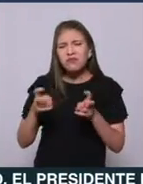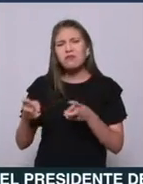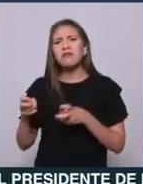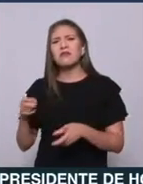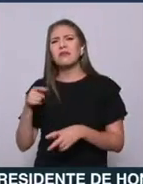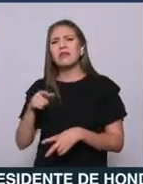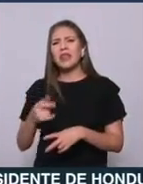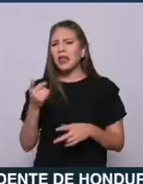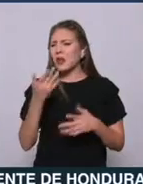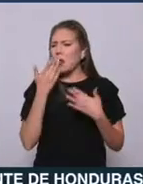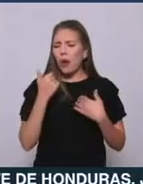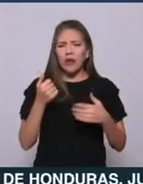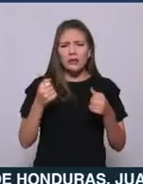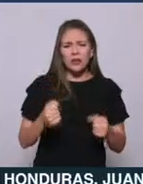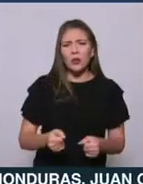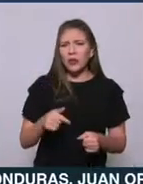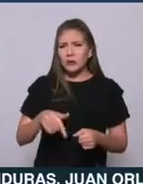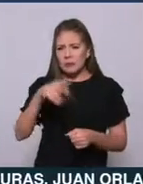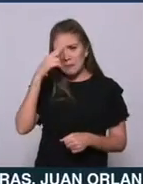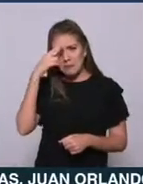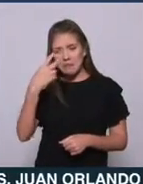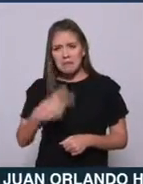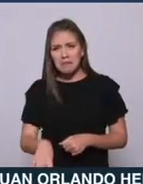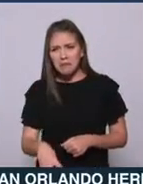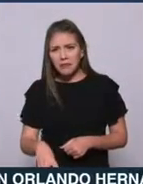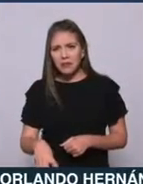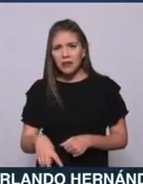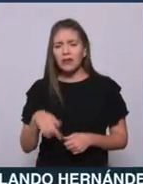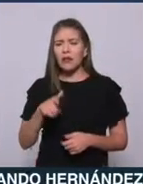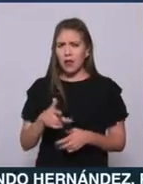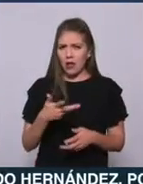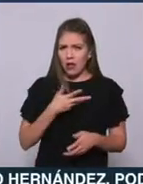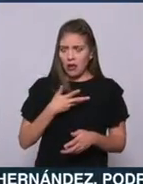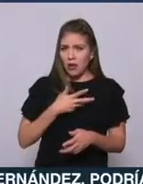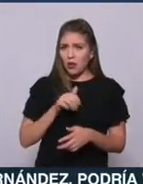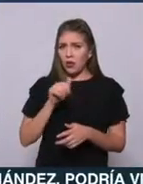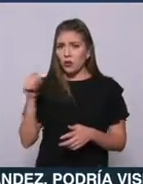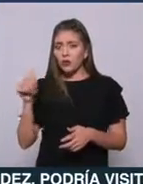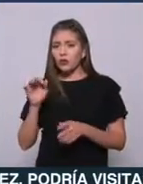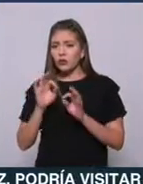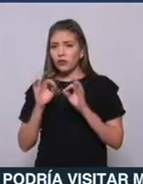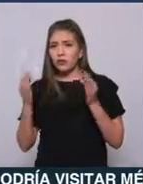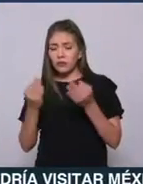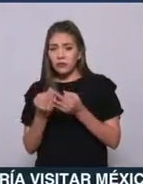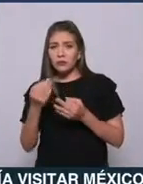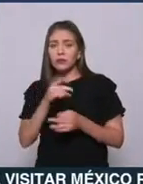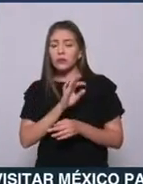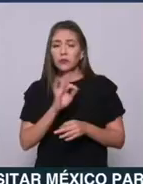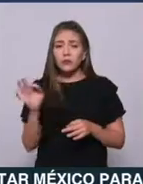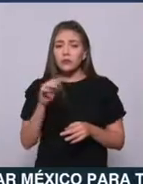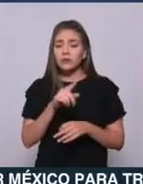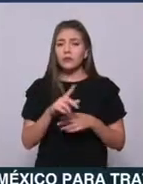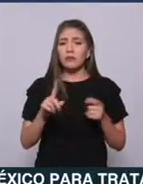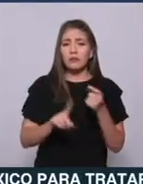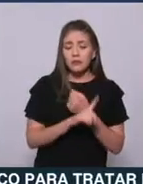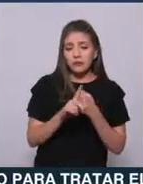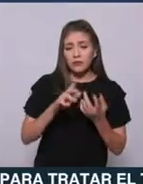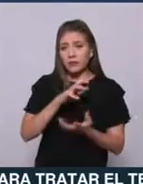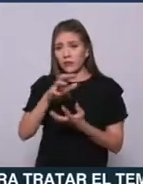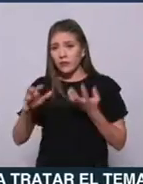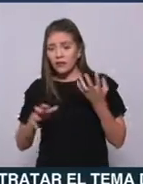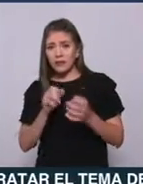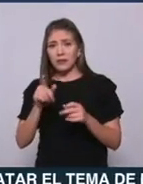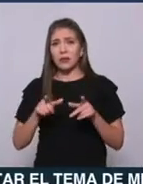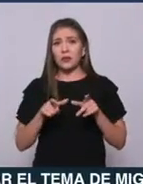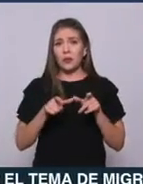otra alternativa más allá de la implementación conflictiva de la Guardia Nacional para enfrentar estos